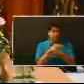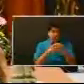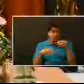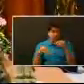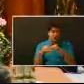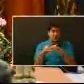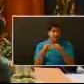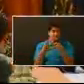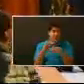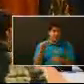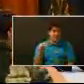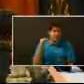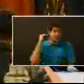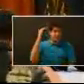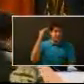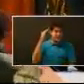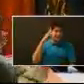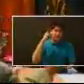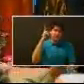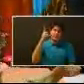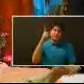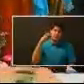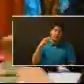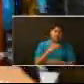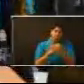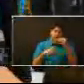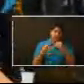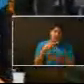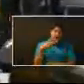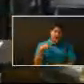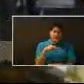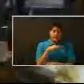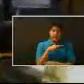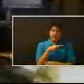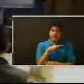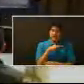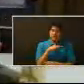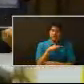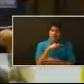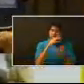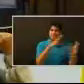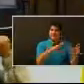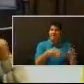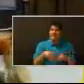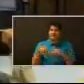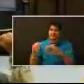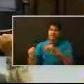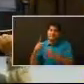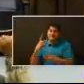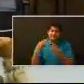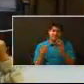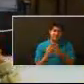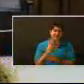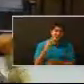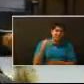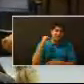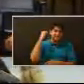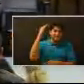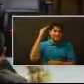de dimensión, Señor, cámbianos, cámbianos, trasládanos a una nueva